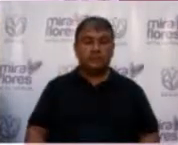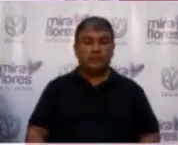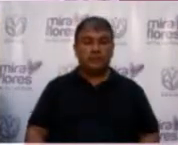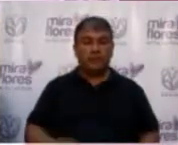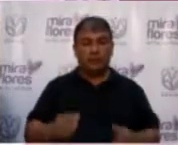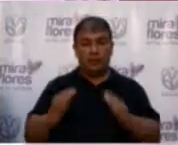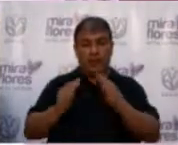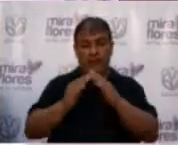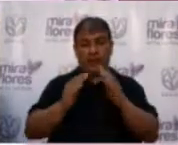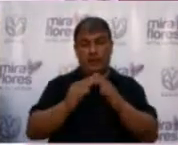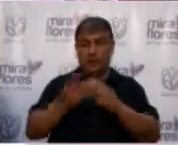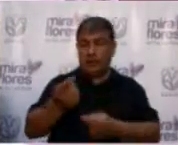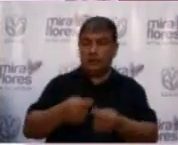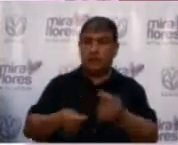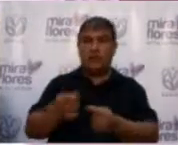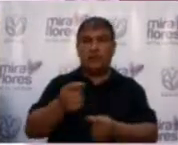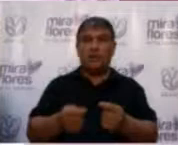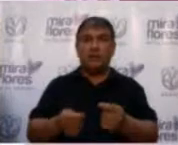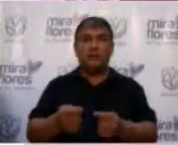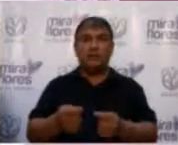un predio que se vende